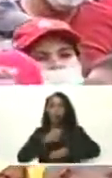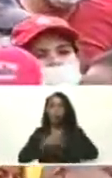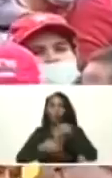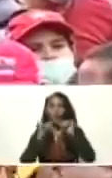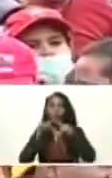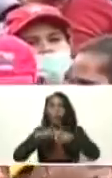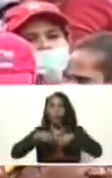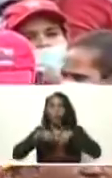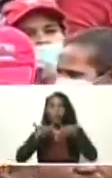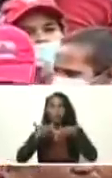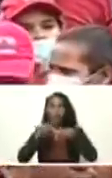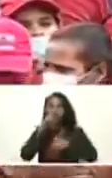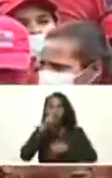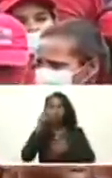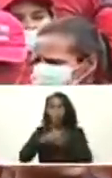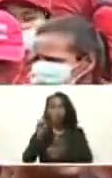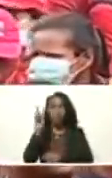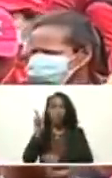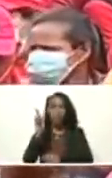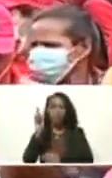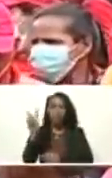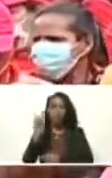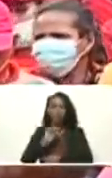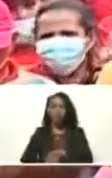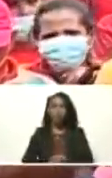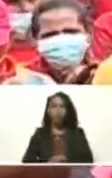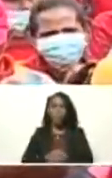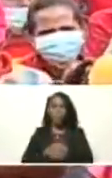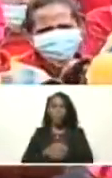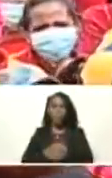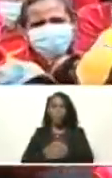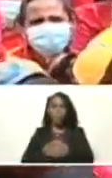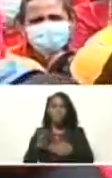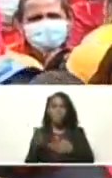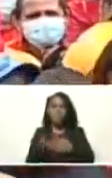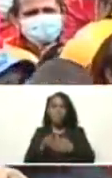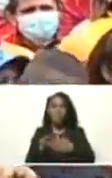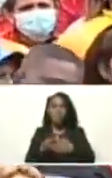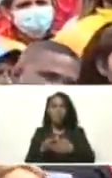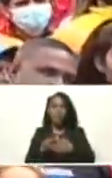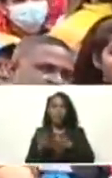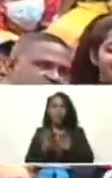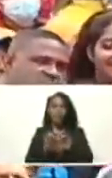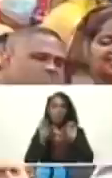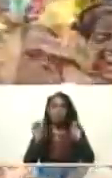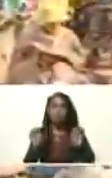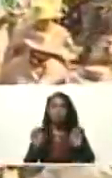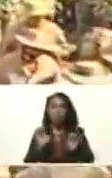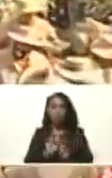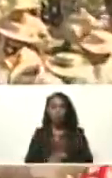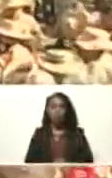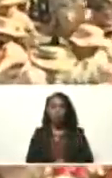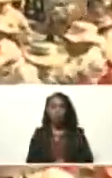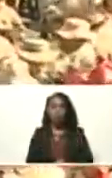mismo año 2022. Ministra Yelitza Santaella,